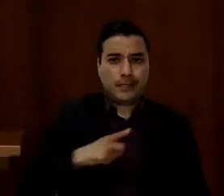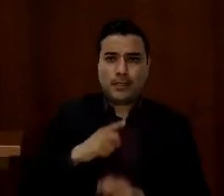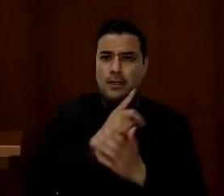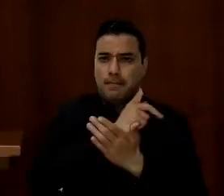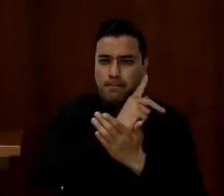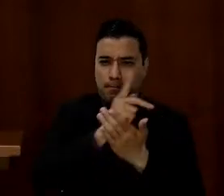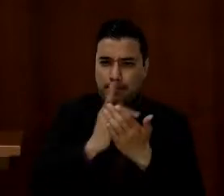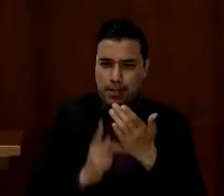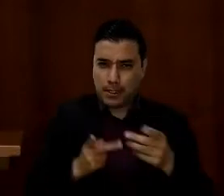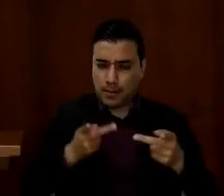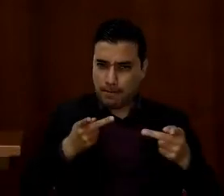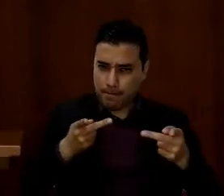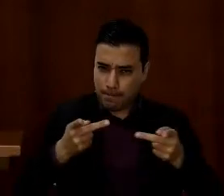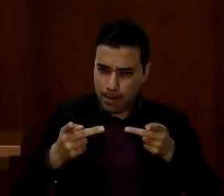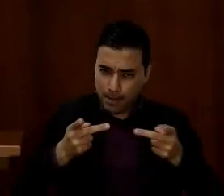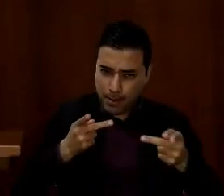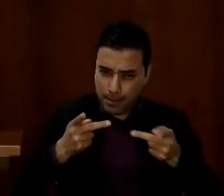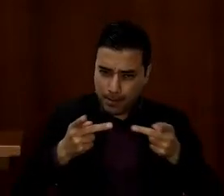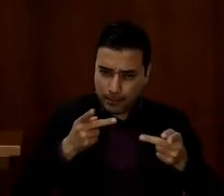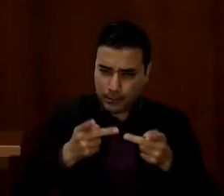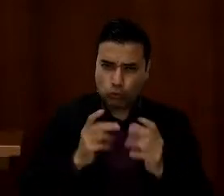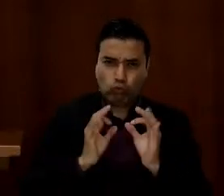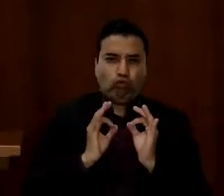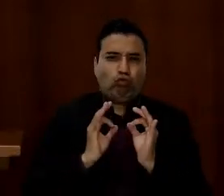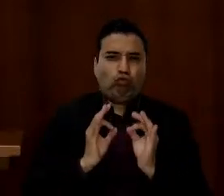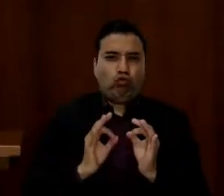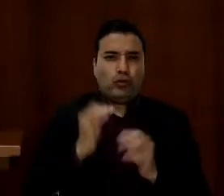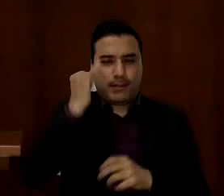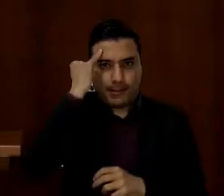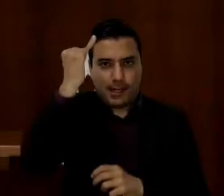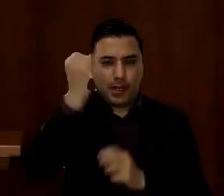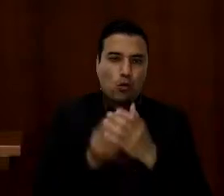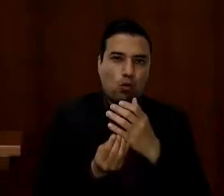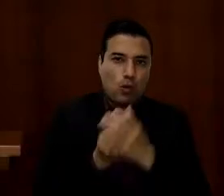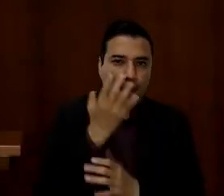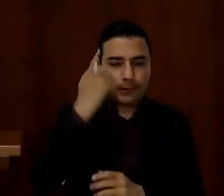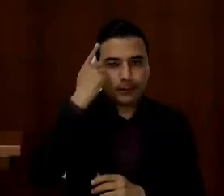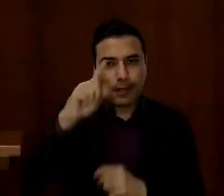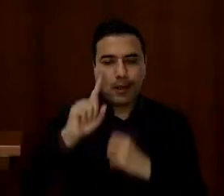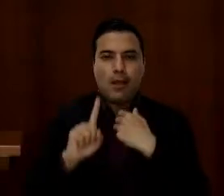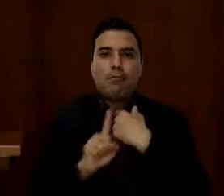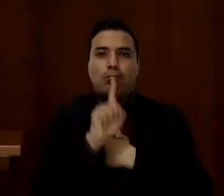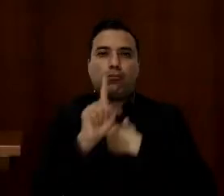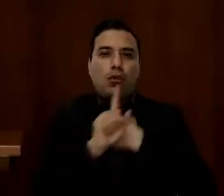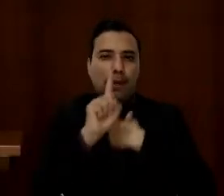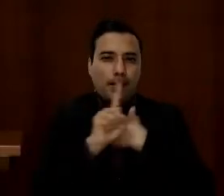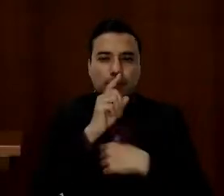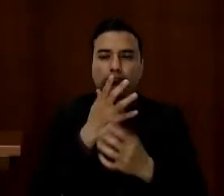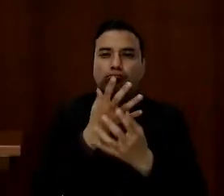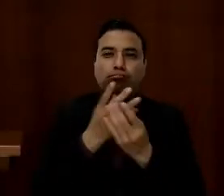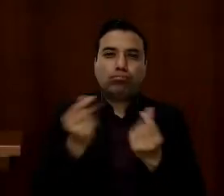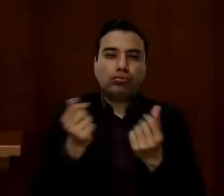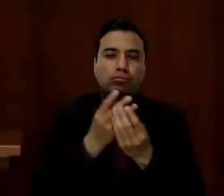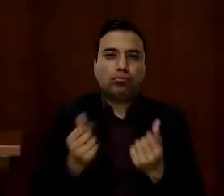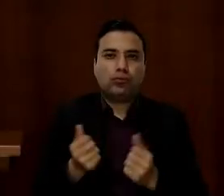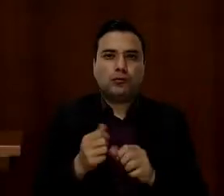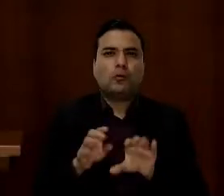largo plazo que requiere de innovación para atender, solucionar problemas públicos